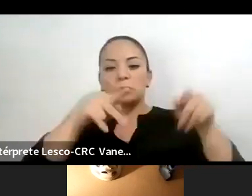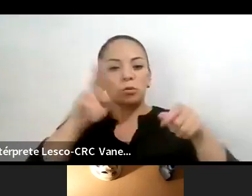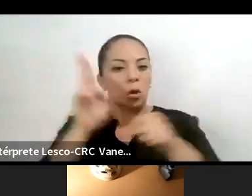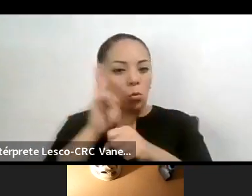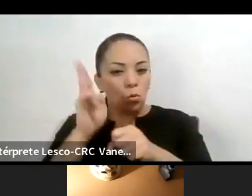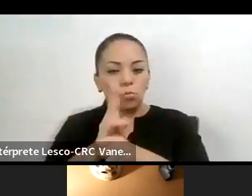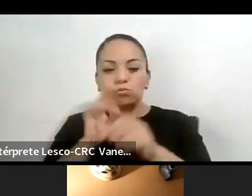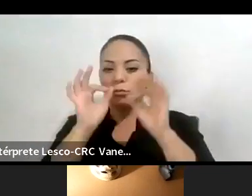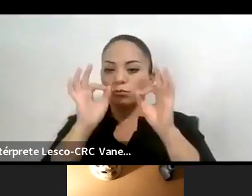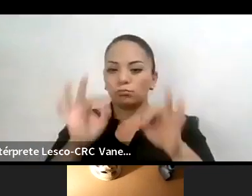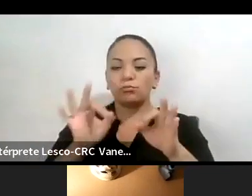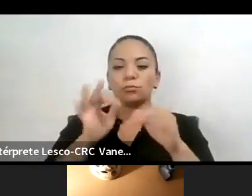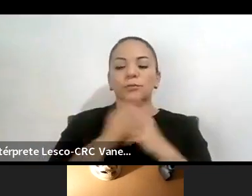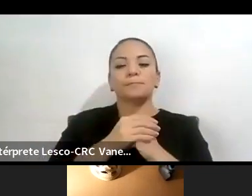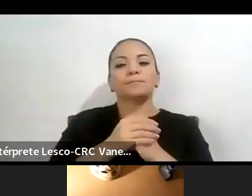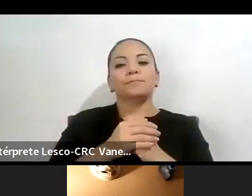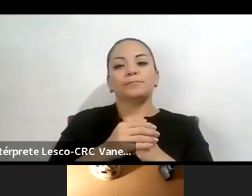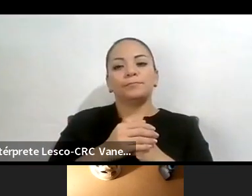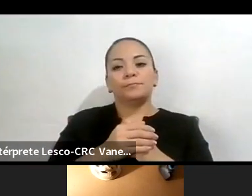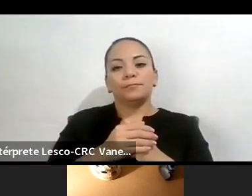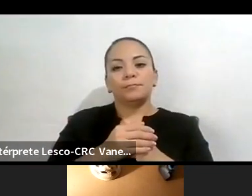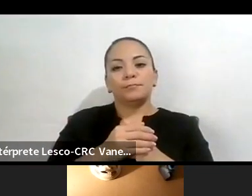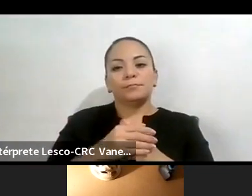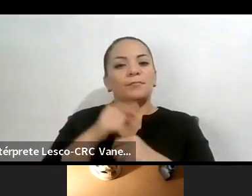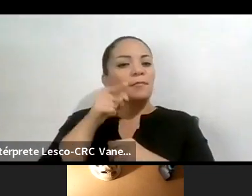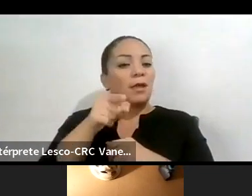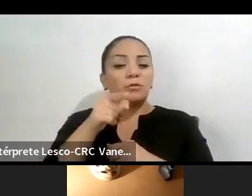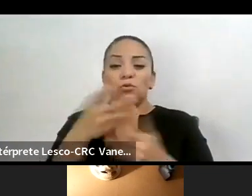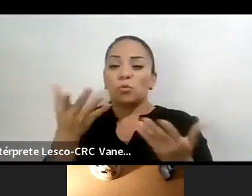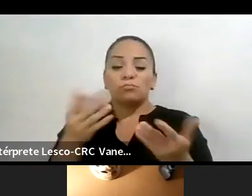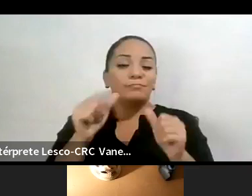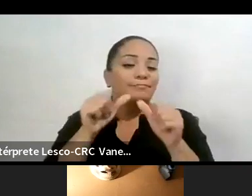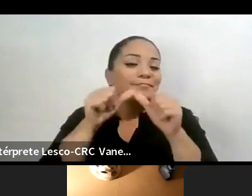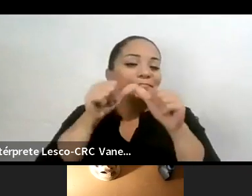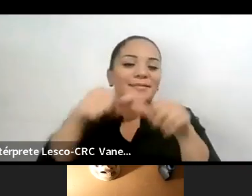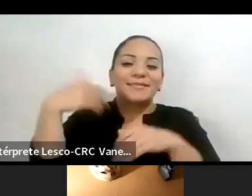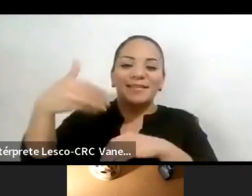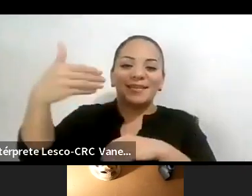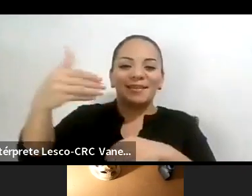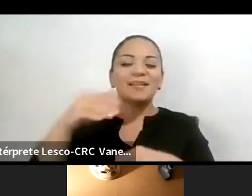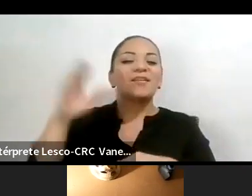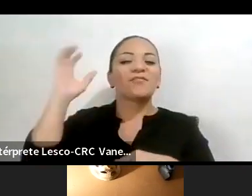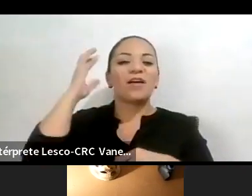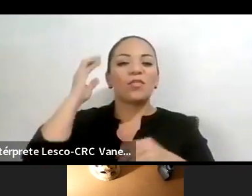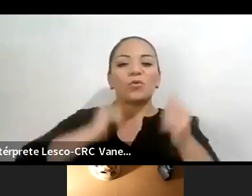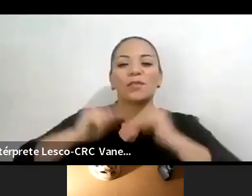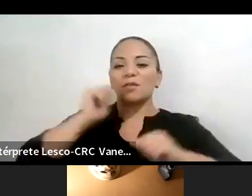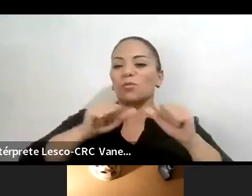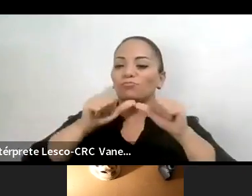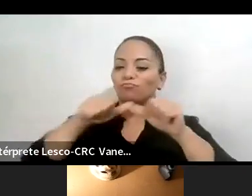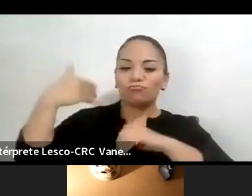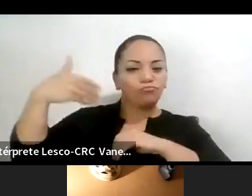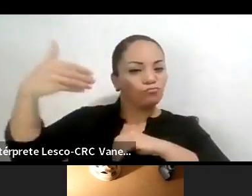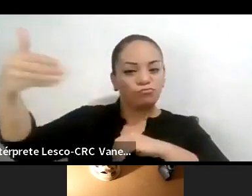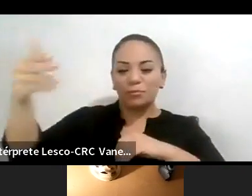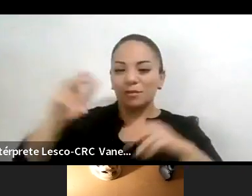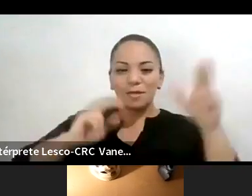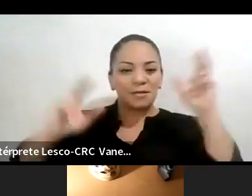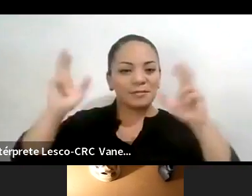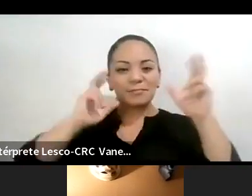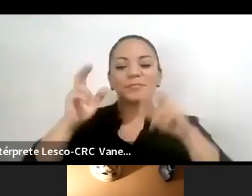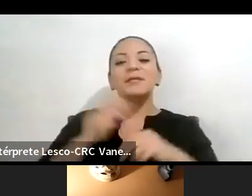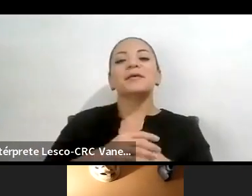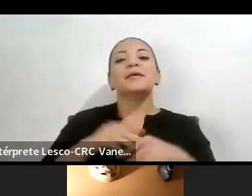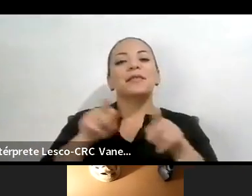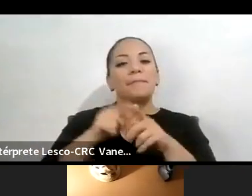digo, esto va a seguir sonando, estos radioteatros van a seguir sonando y vamos a seguir